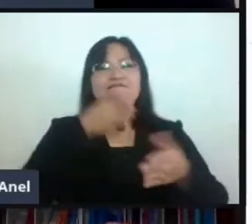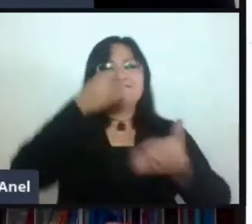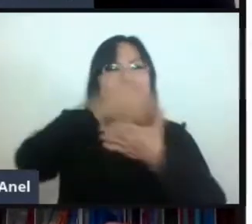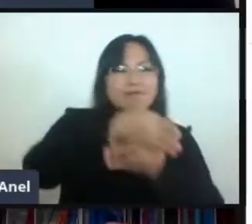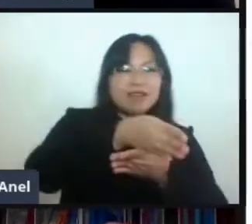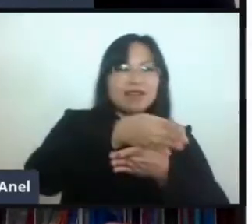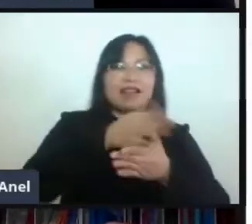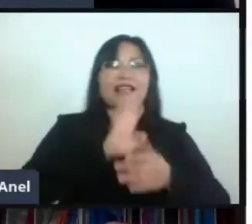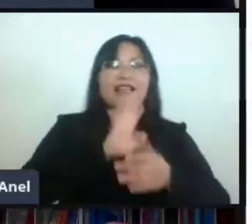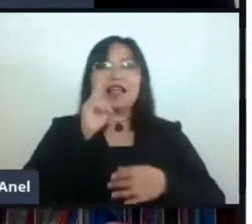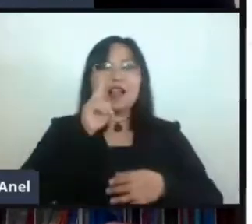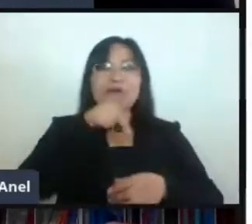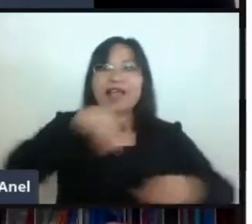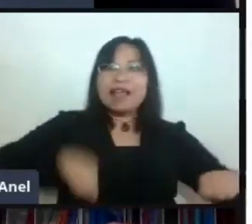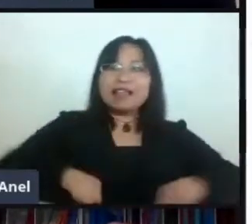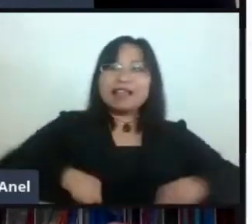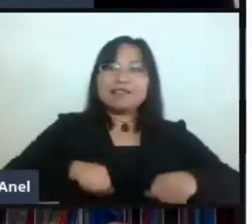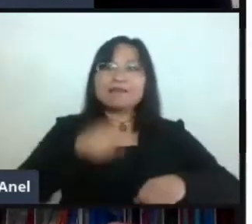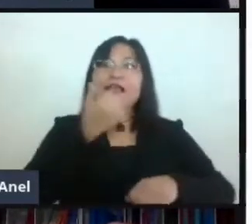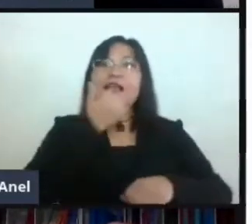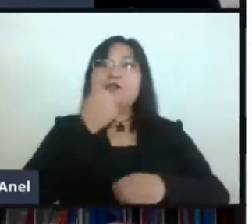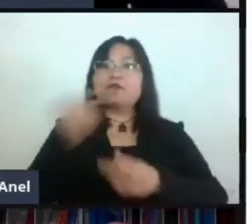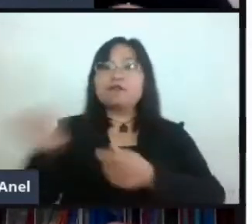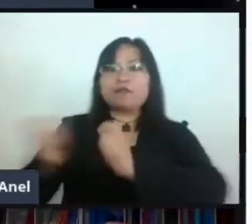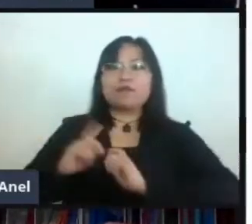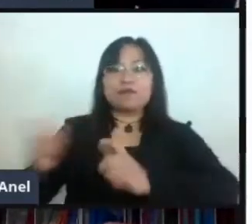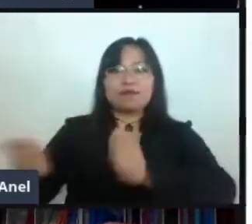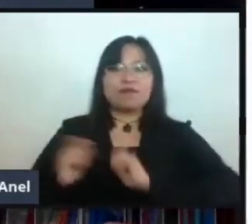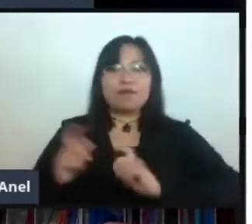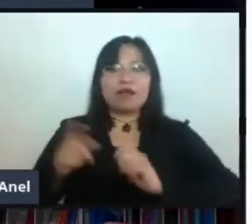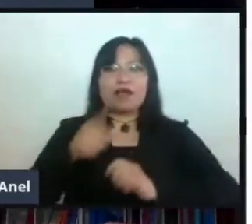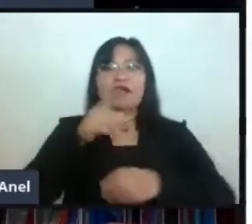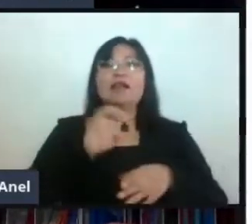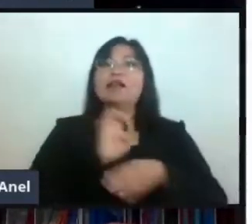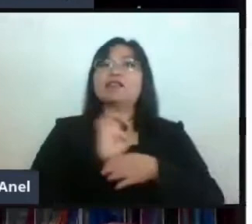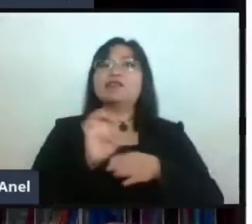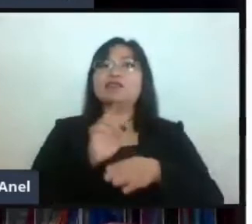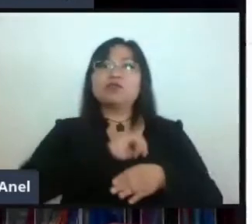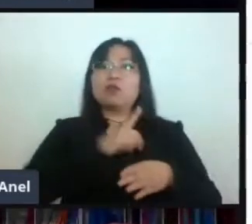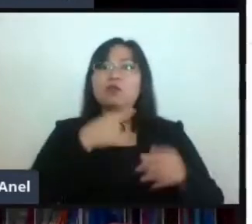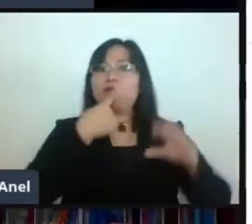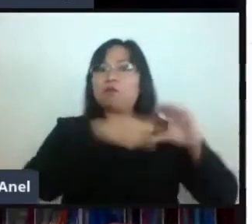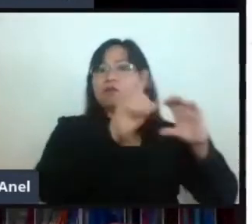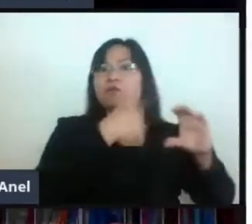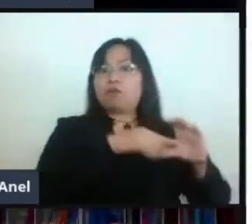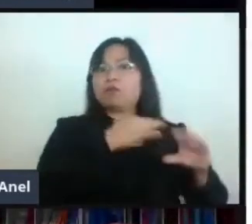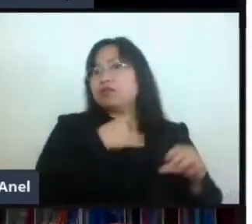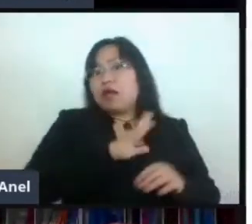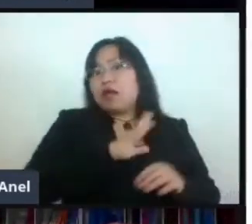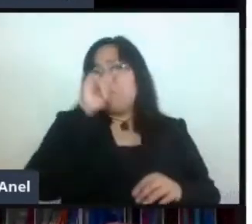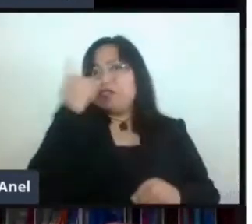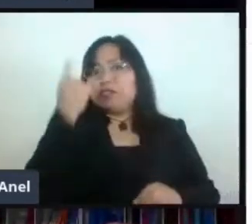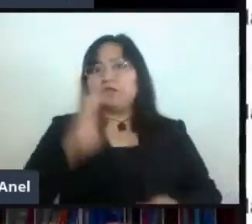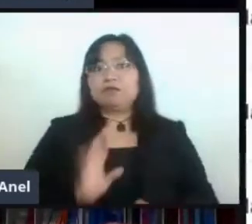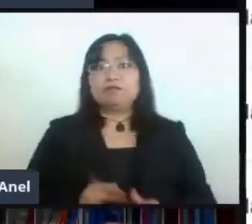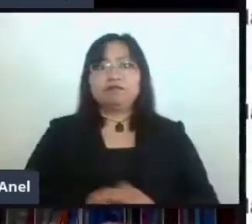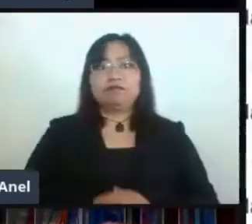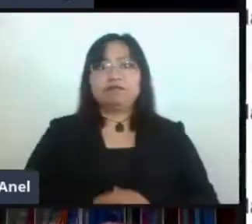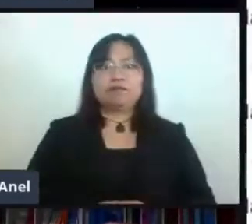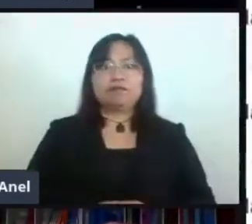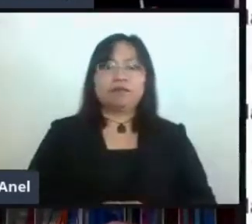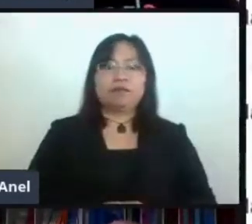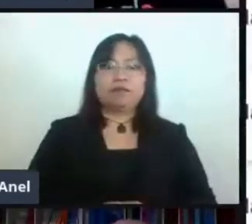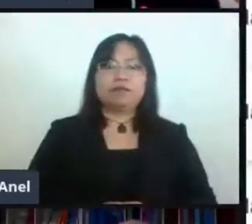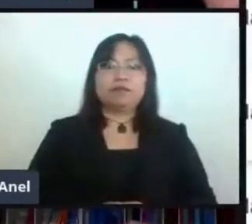las actividades que me han entregado los alumnos. Aquí están esta de Jennifer y de Salvador que les mencioné hace un momento,